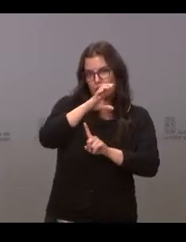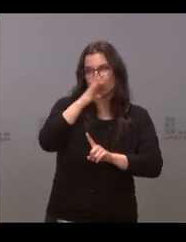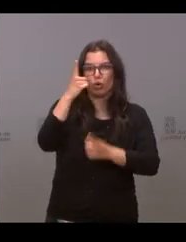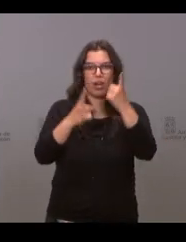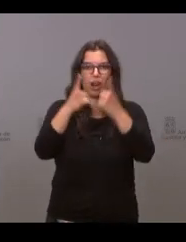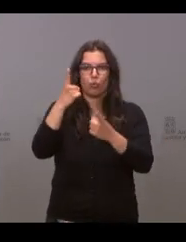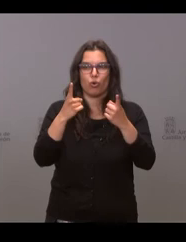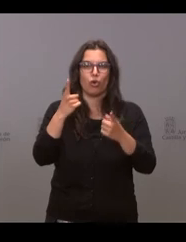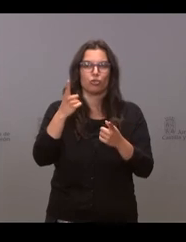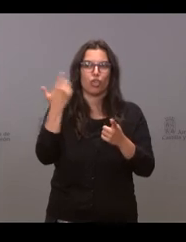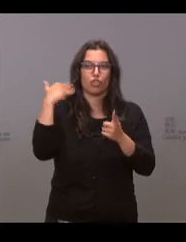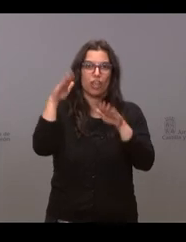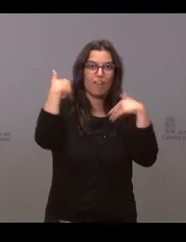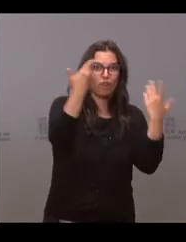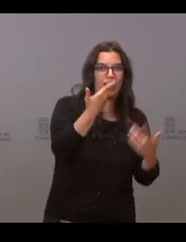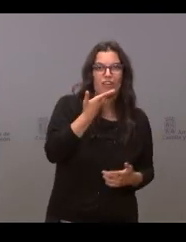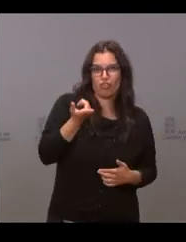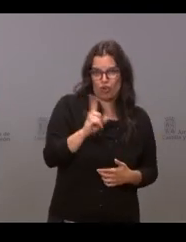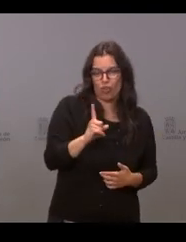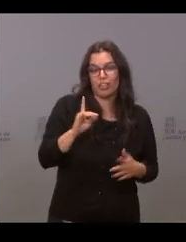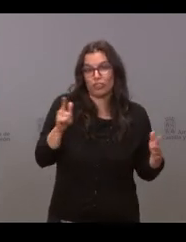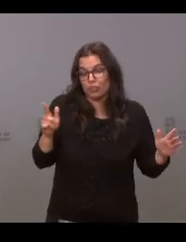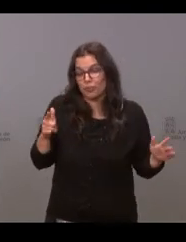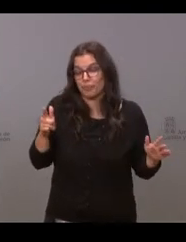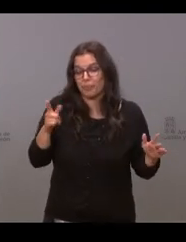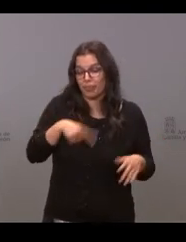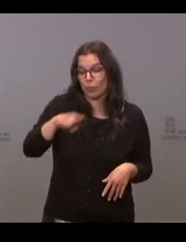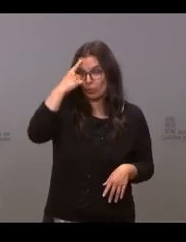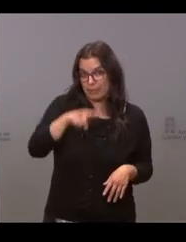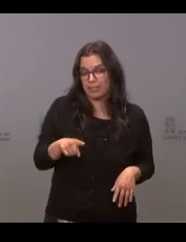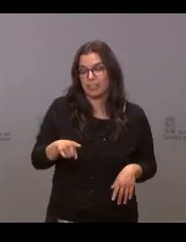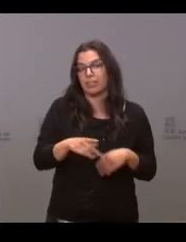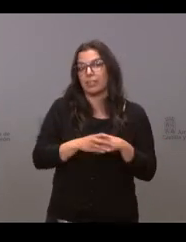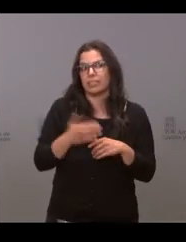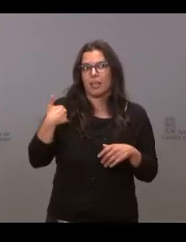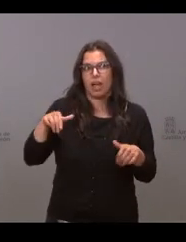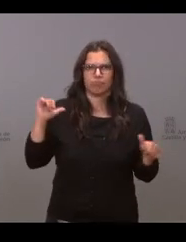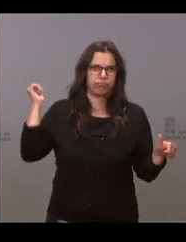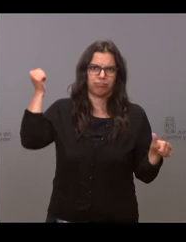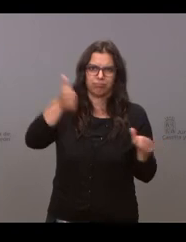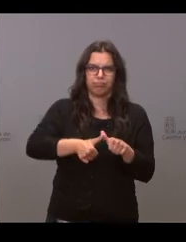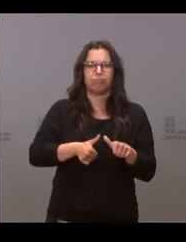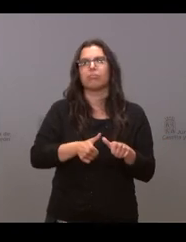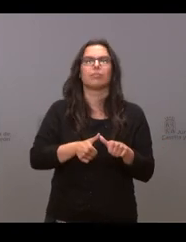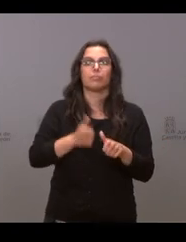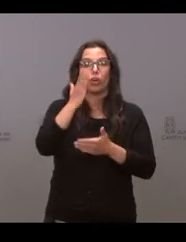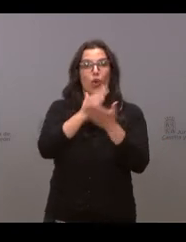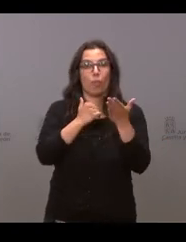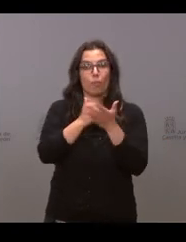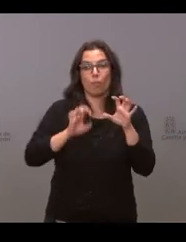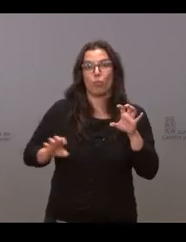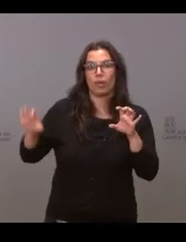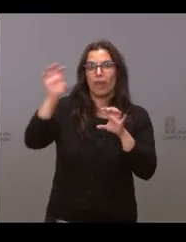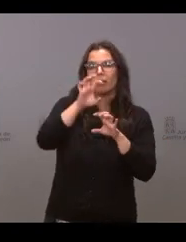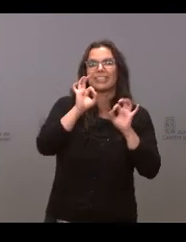conozcan la cuestión saben ustedes que desde hace mucho tiempo las comunidades autónomas de aragón